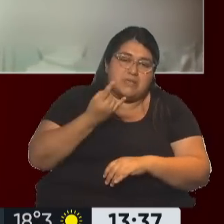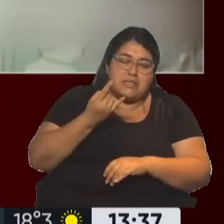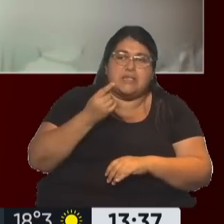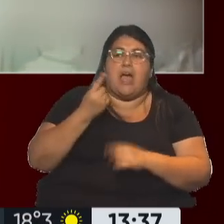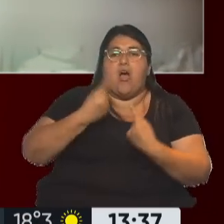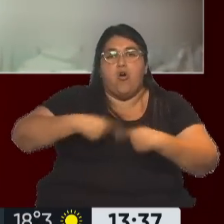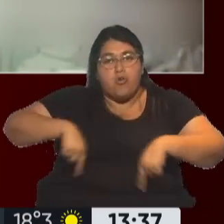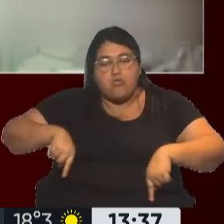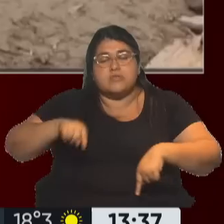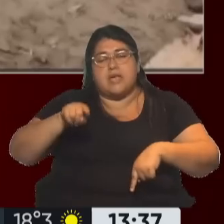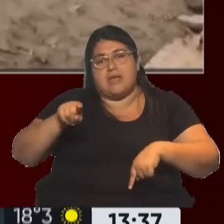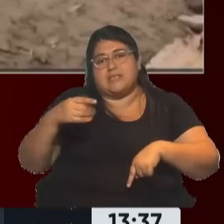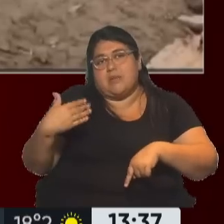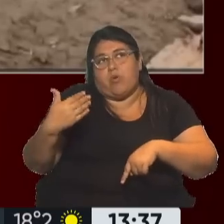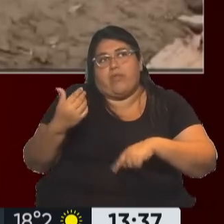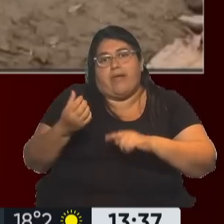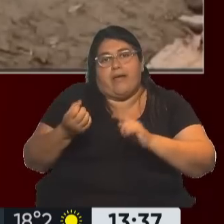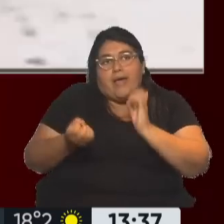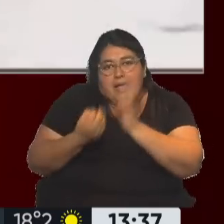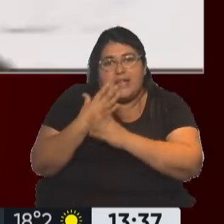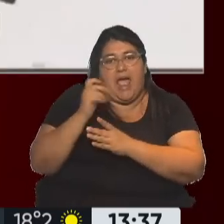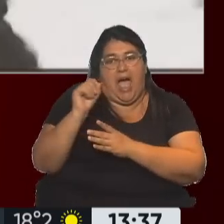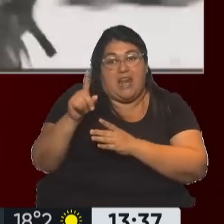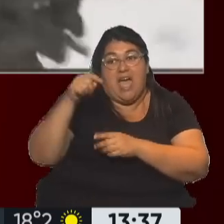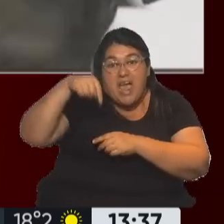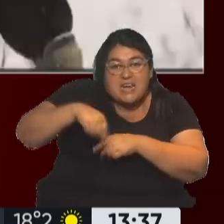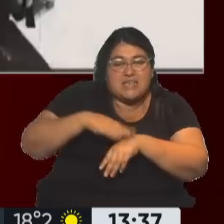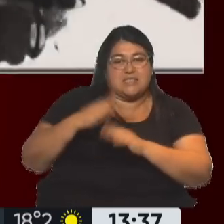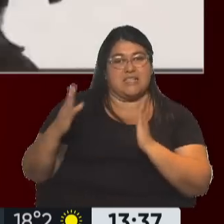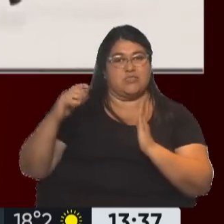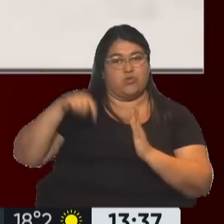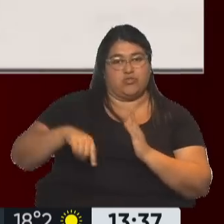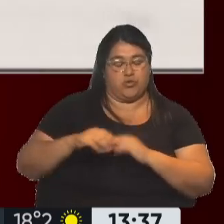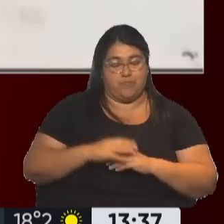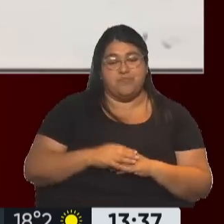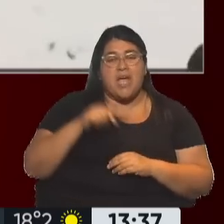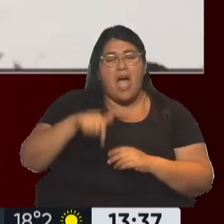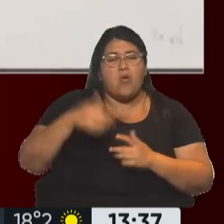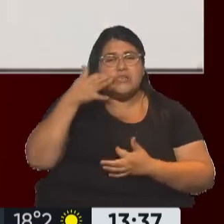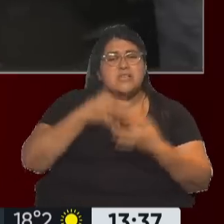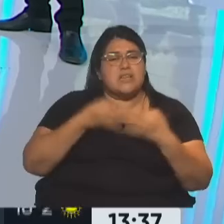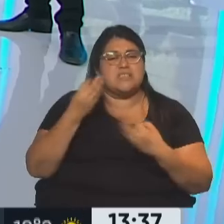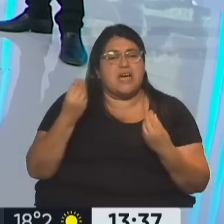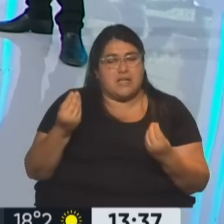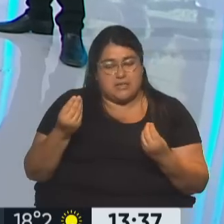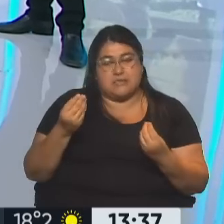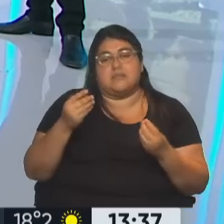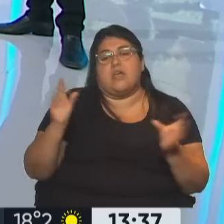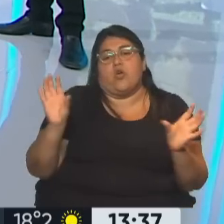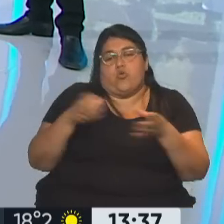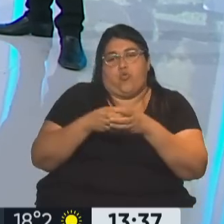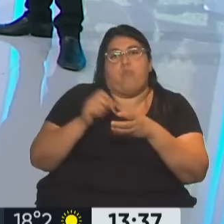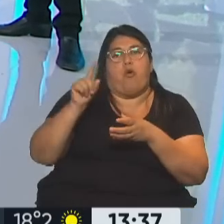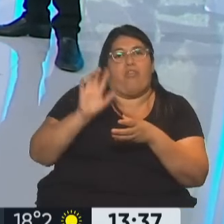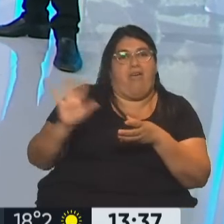que ocupan un lugar preponderante en este tipo de conflictos. ¿Qué se está diciendo? ¿Qué están analizando sobre todo los analistas occidentales? Por eso digo